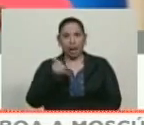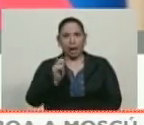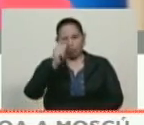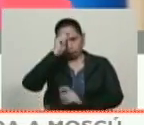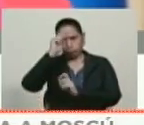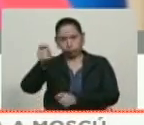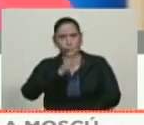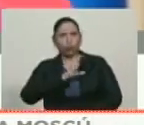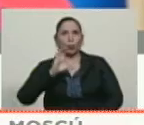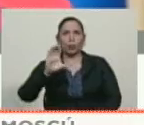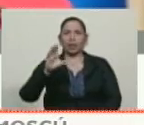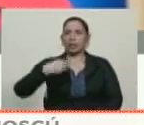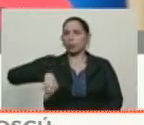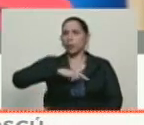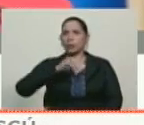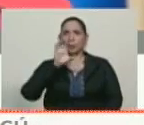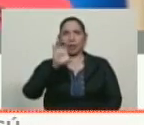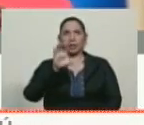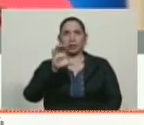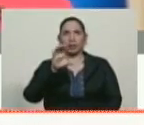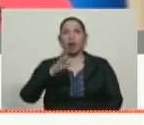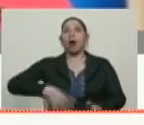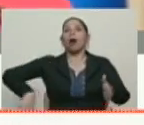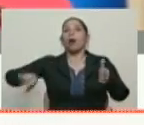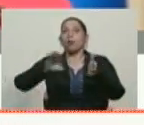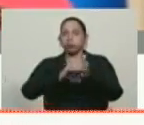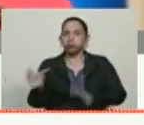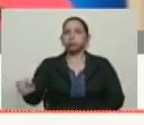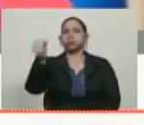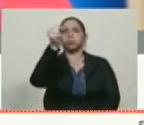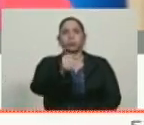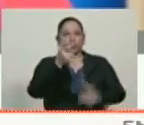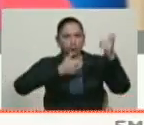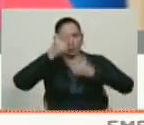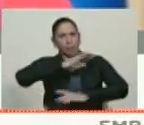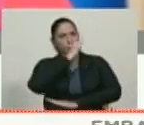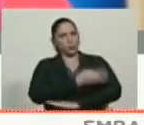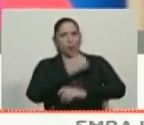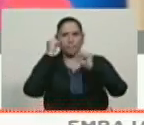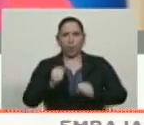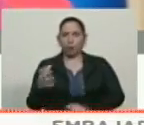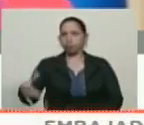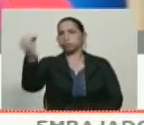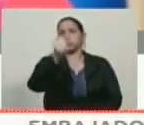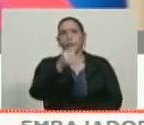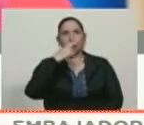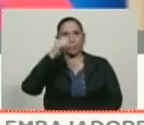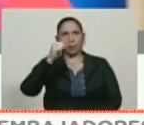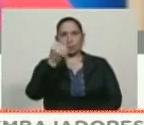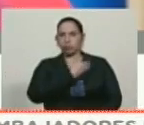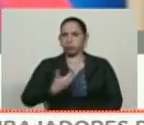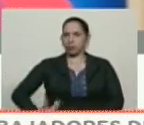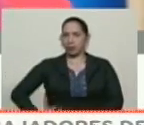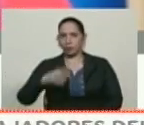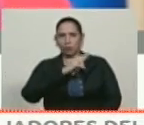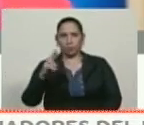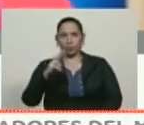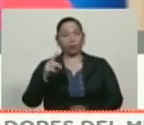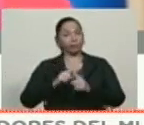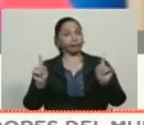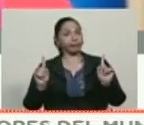soberanía de nuestro país, ha ratificado al chavismo y ha ratificado al presidente Nicolás Maduro en la presidencia de la República. Así